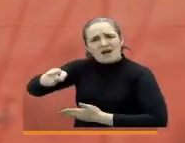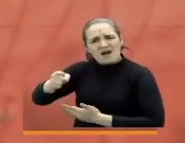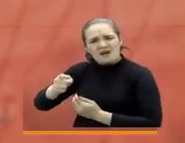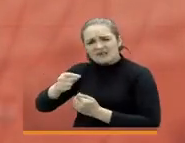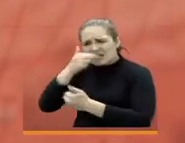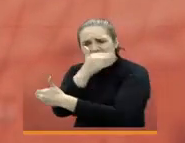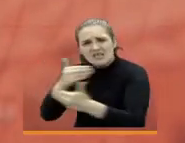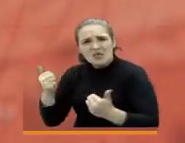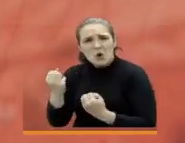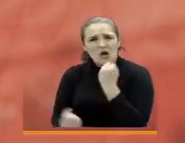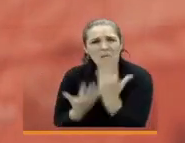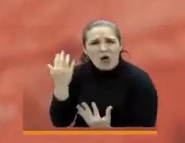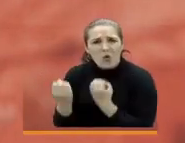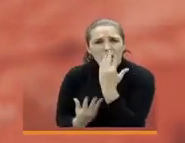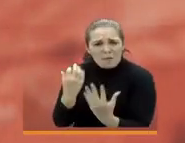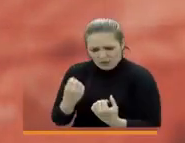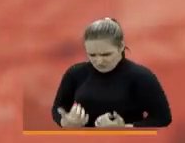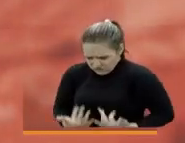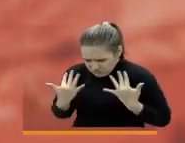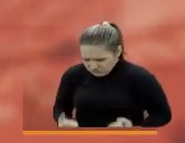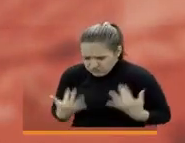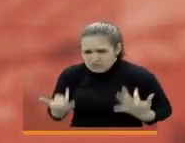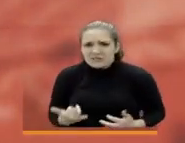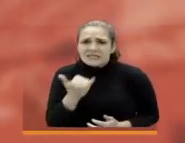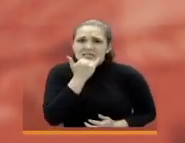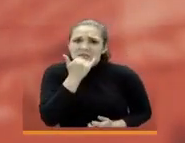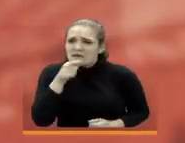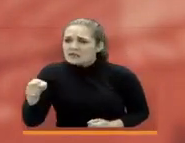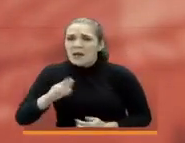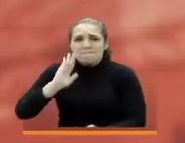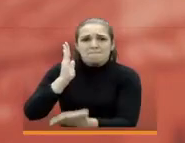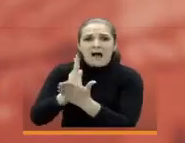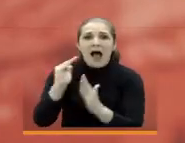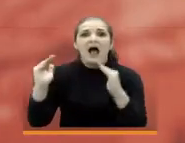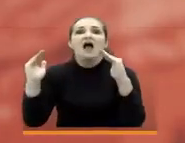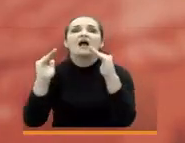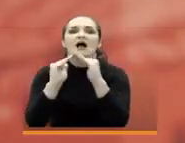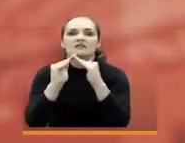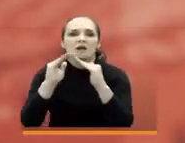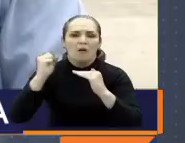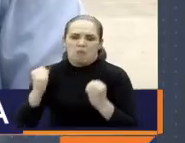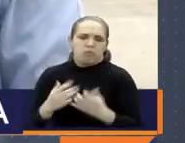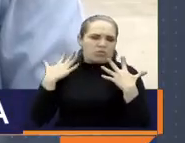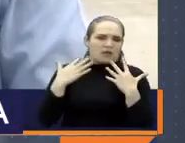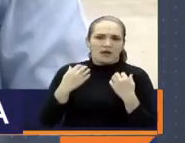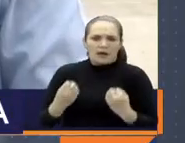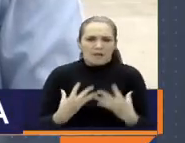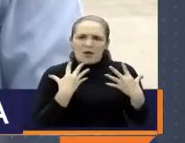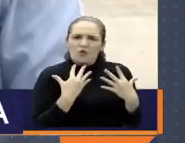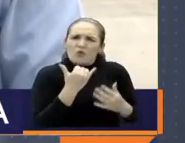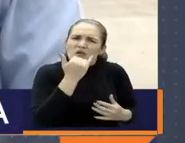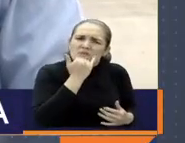de los pacientes son menores de edad que han sufrido quemaduras en accidentes caseros. John López, muy buenas tardes. ¿Qué